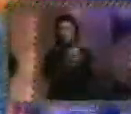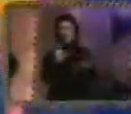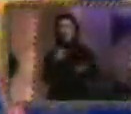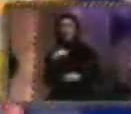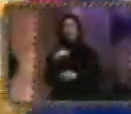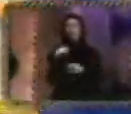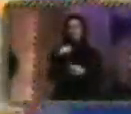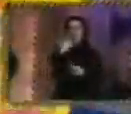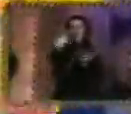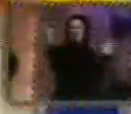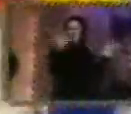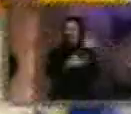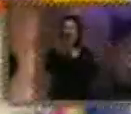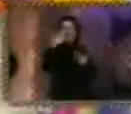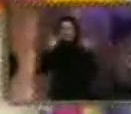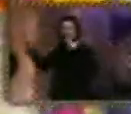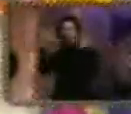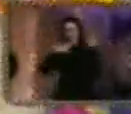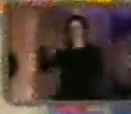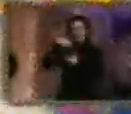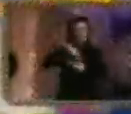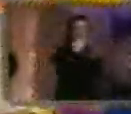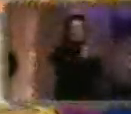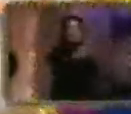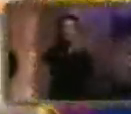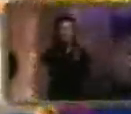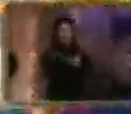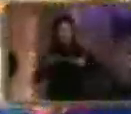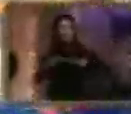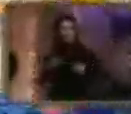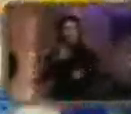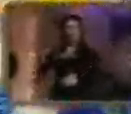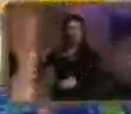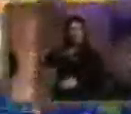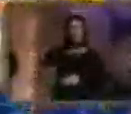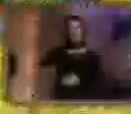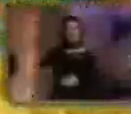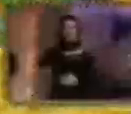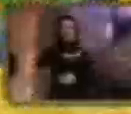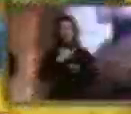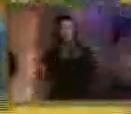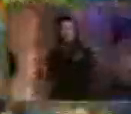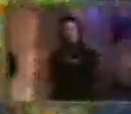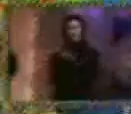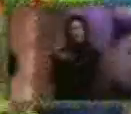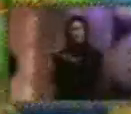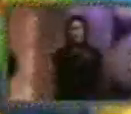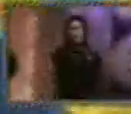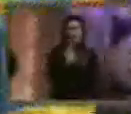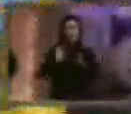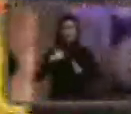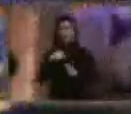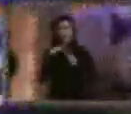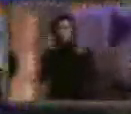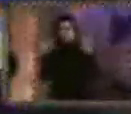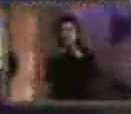Y grité, pedía socorro, por favor, ayúdeme. Córranse prisa, debo de ir